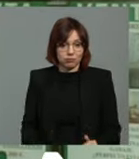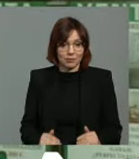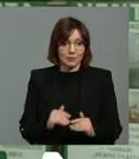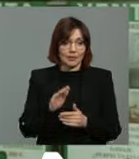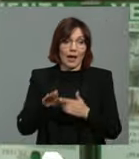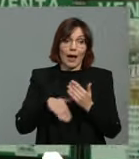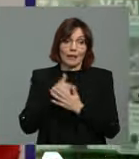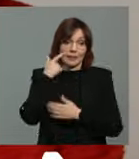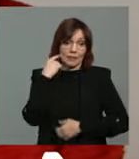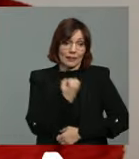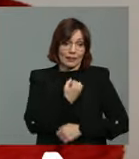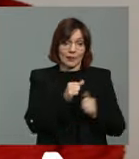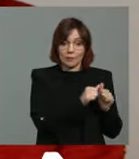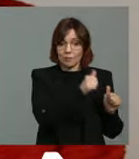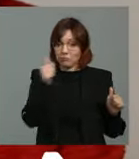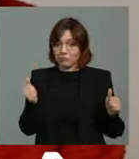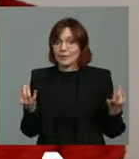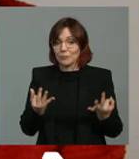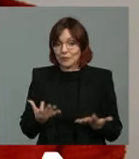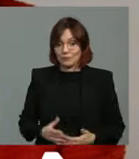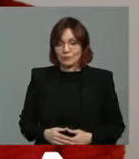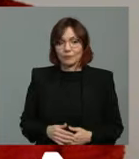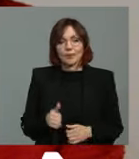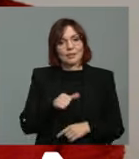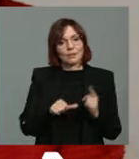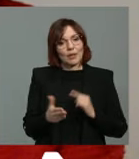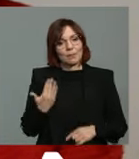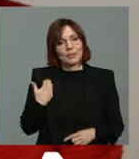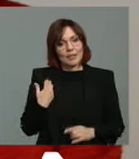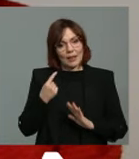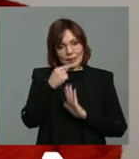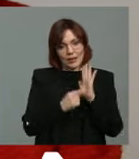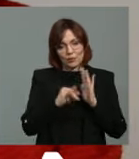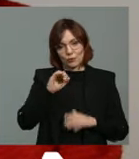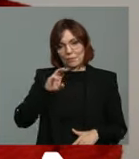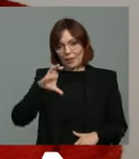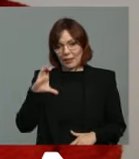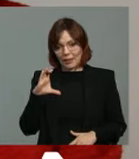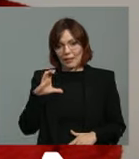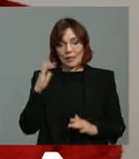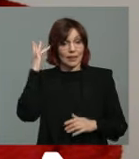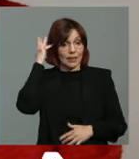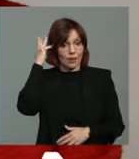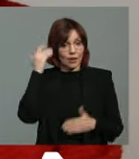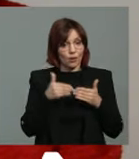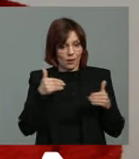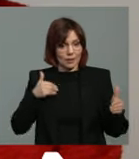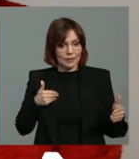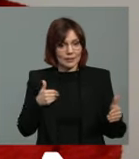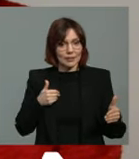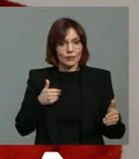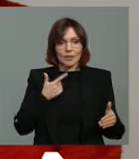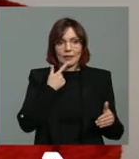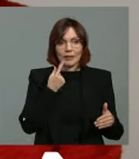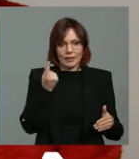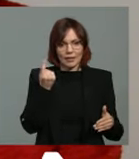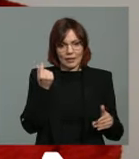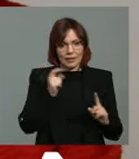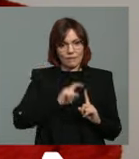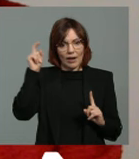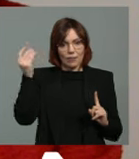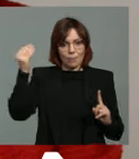año la semana pasada por cierto se publicaba el dato adelantado del ipc de marzo arrojaba un repunte de la inflación estas